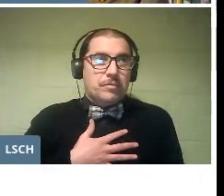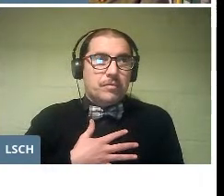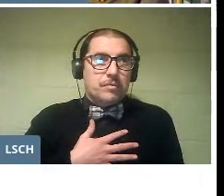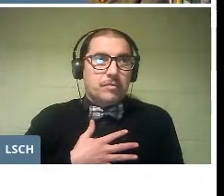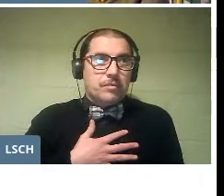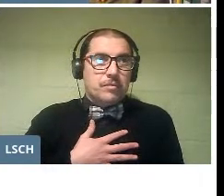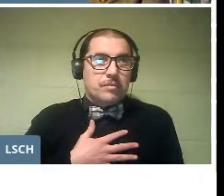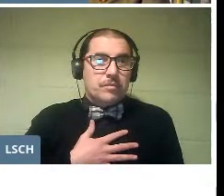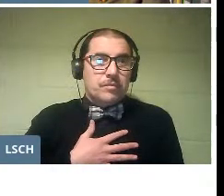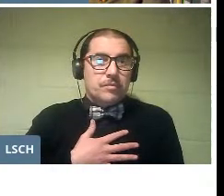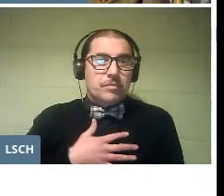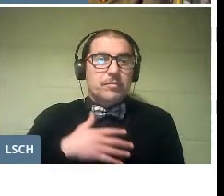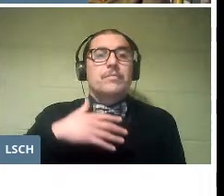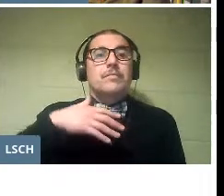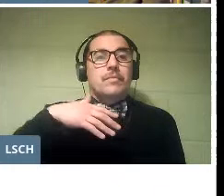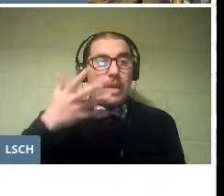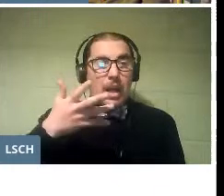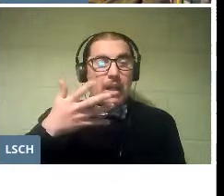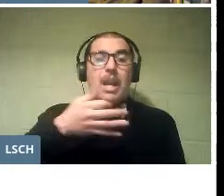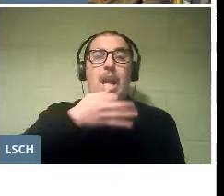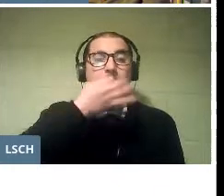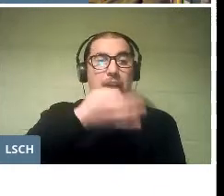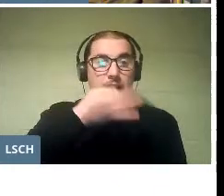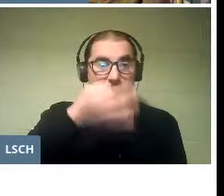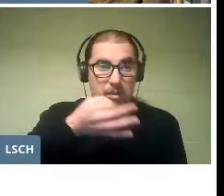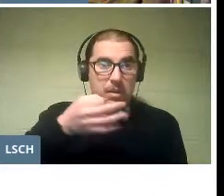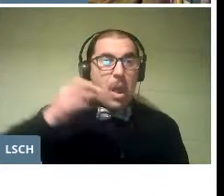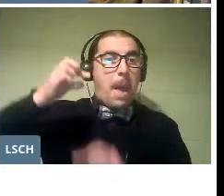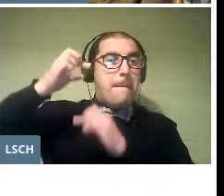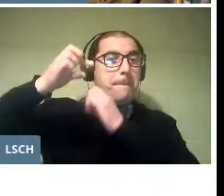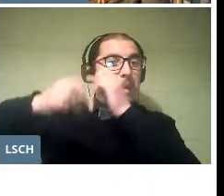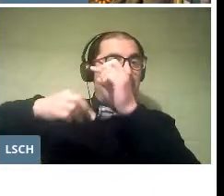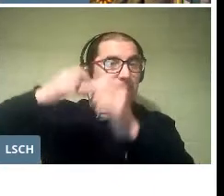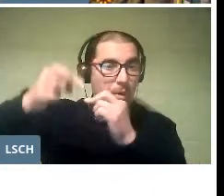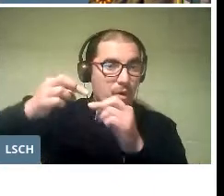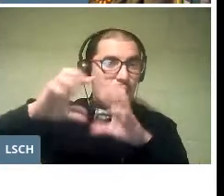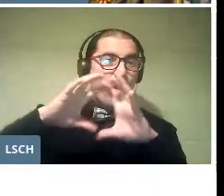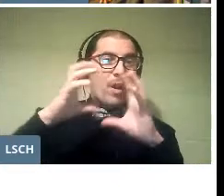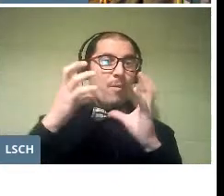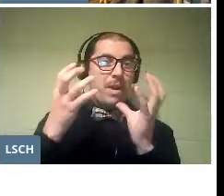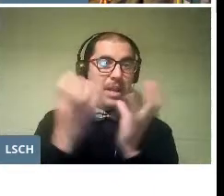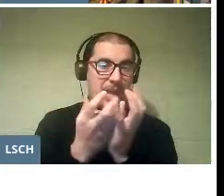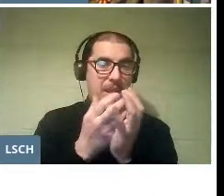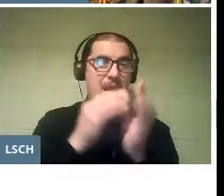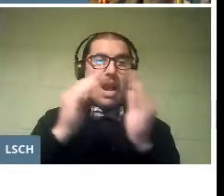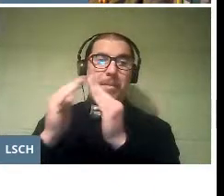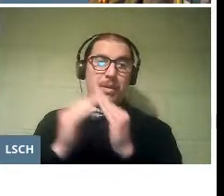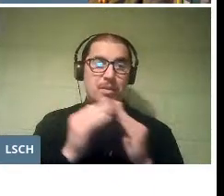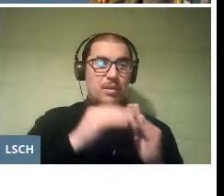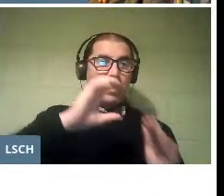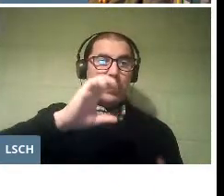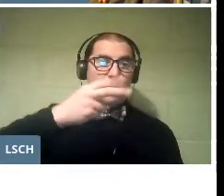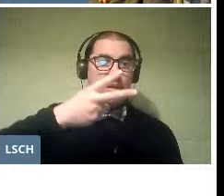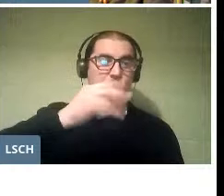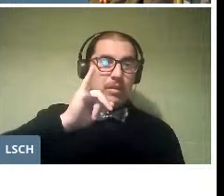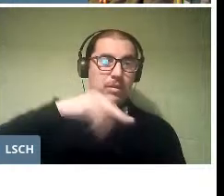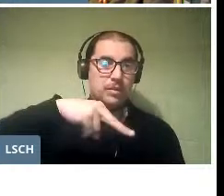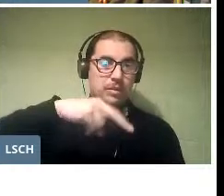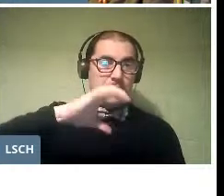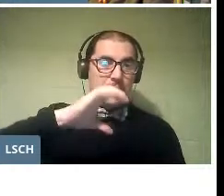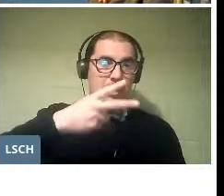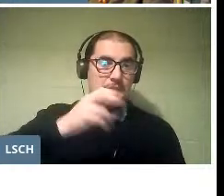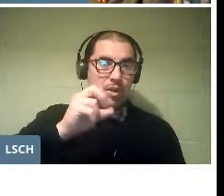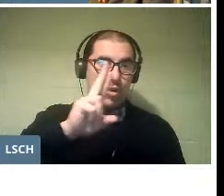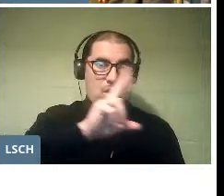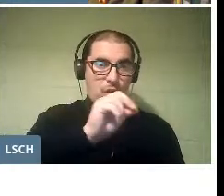de la declaratoria, ¿no?, de Patrimonio de la Humanidad de la población chinchorro. Los pescadores